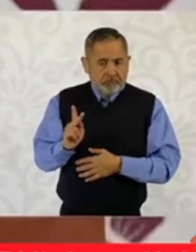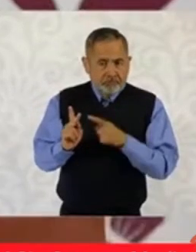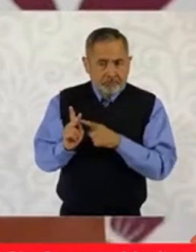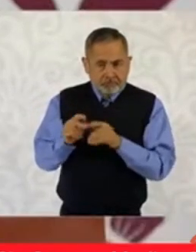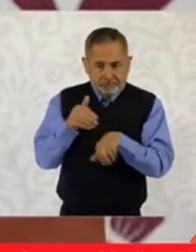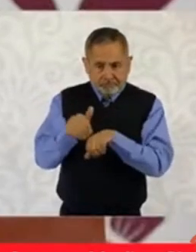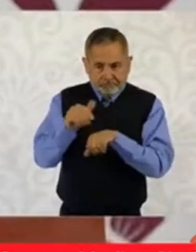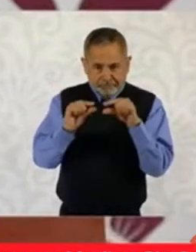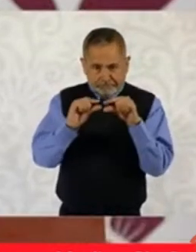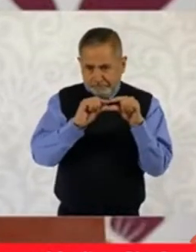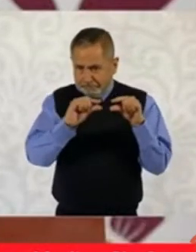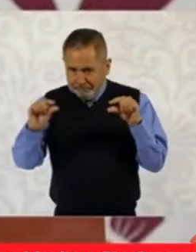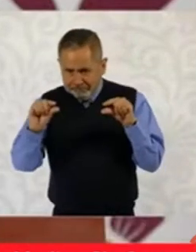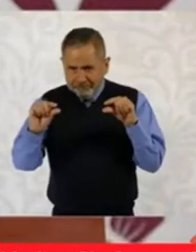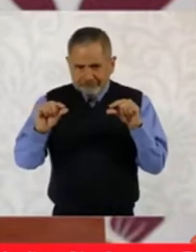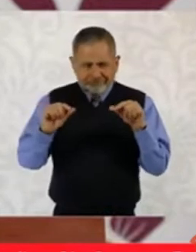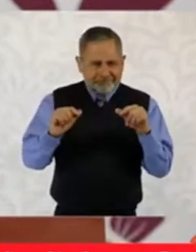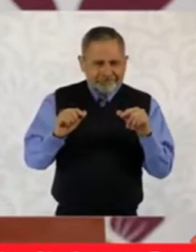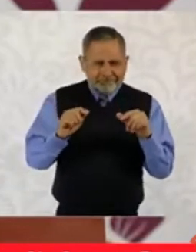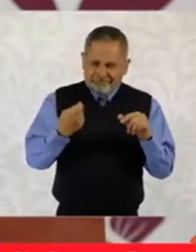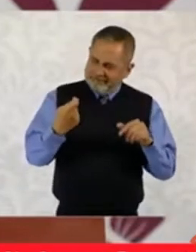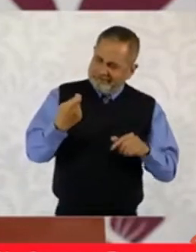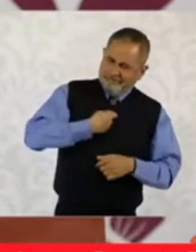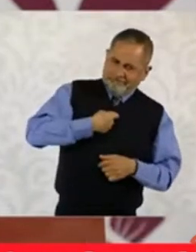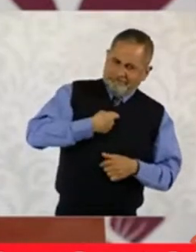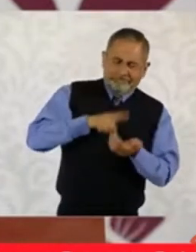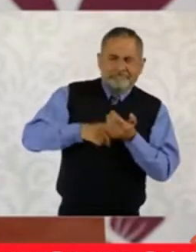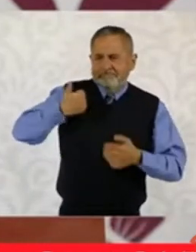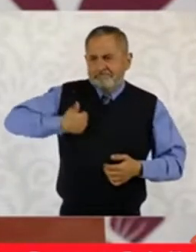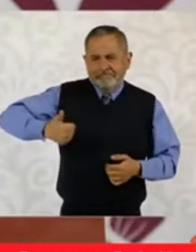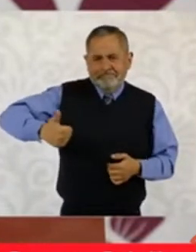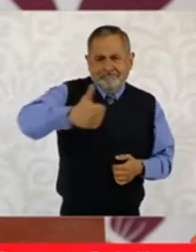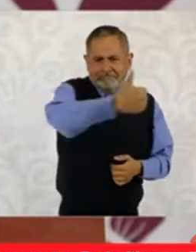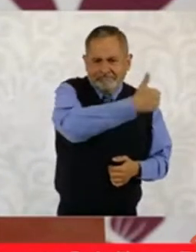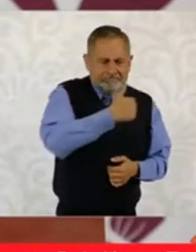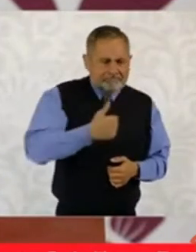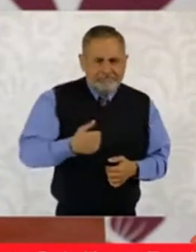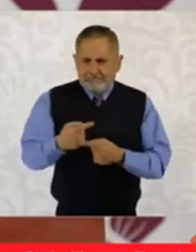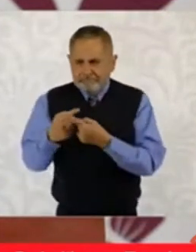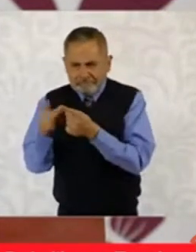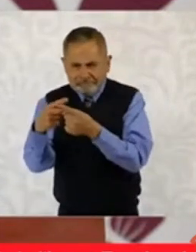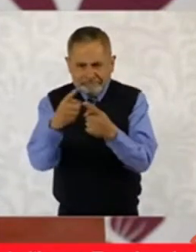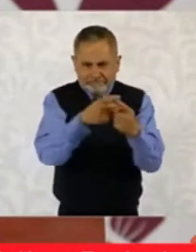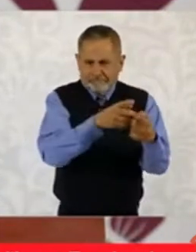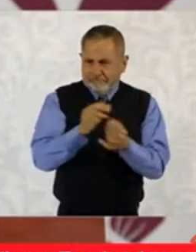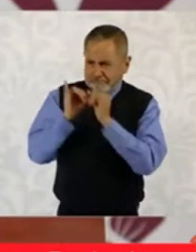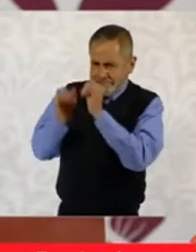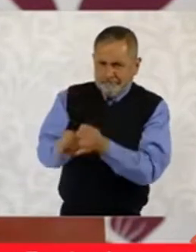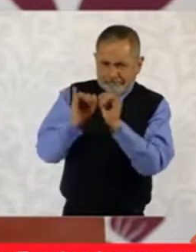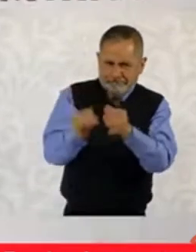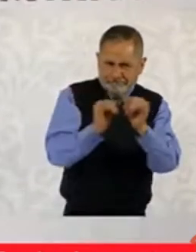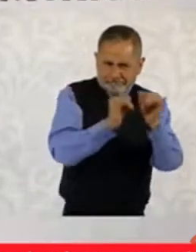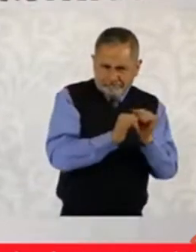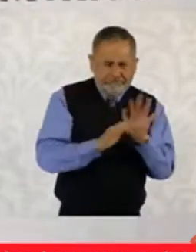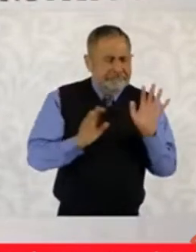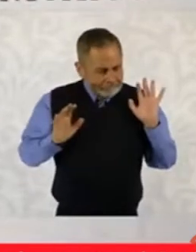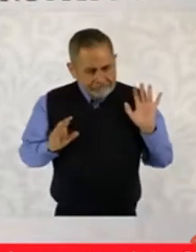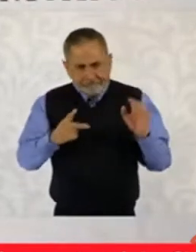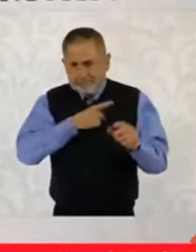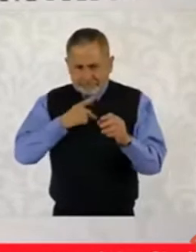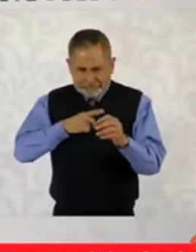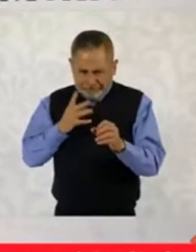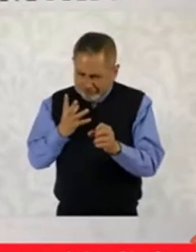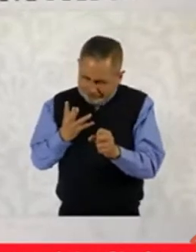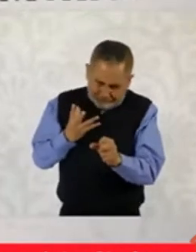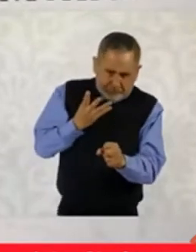número, la identidad que tenemos todos, tiene que seguirse fortaleciendo. No es de un mes a otro,